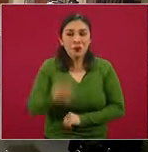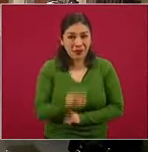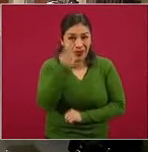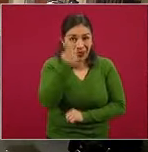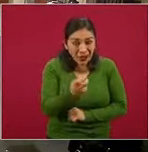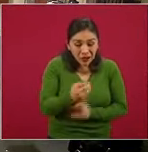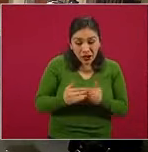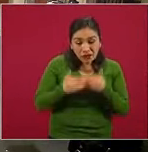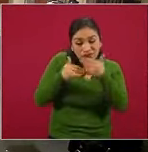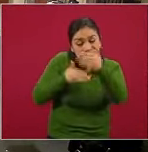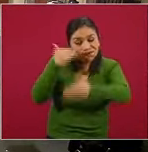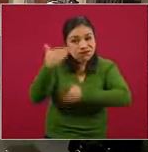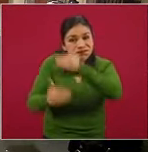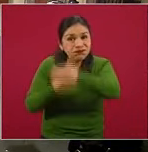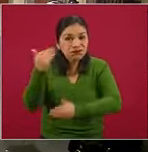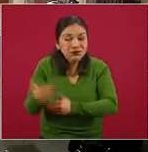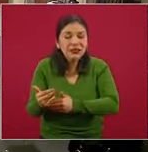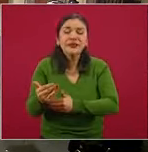ahí,